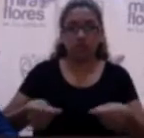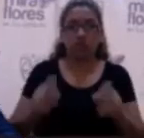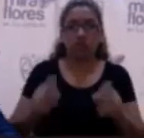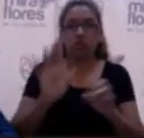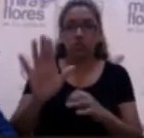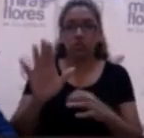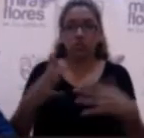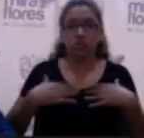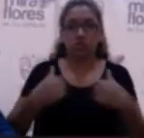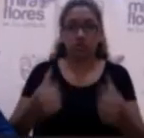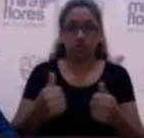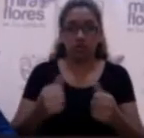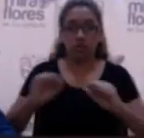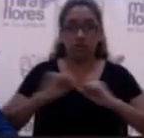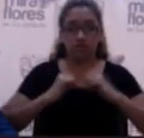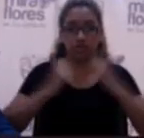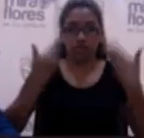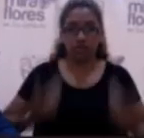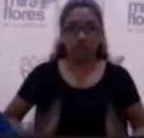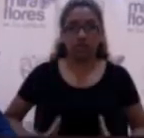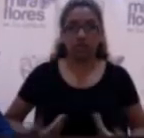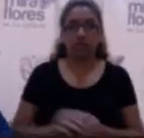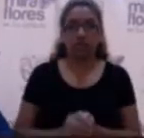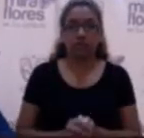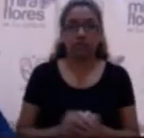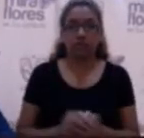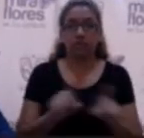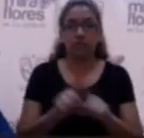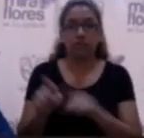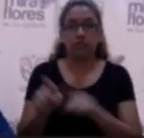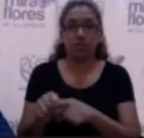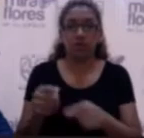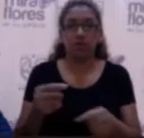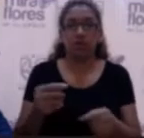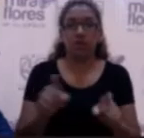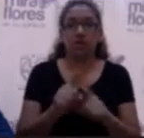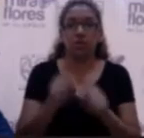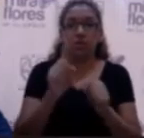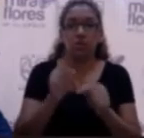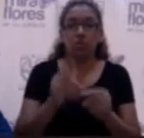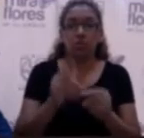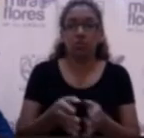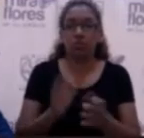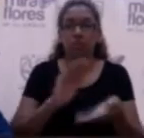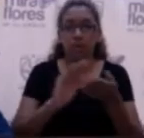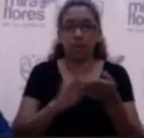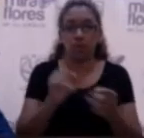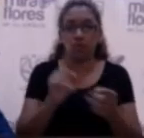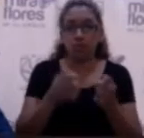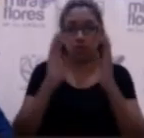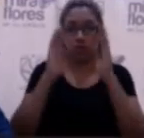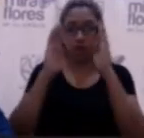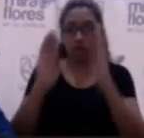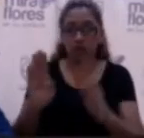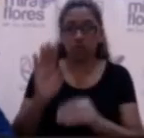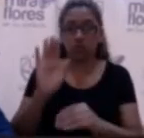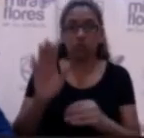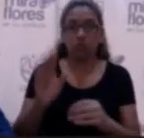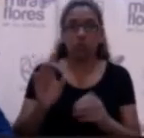a rendirse cuenta previa documentadamente por los gastos efectuados que demande su recuperación y rehabilitación